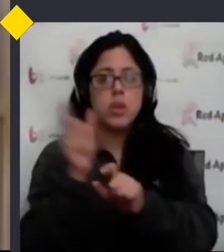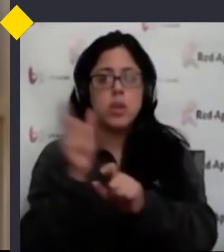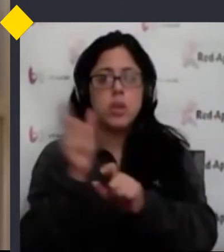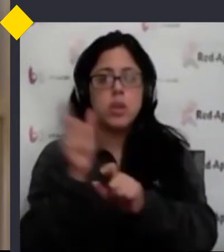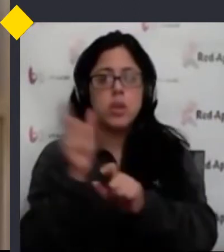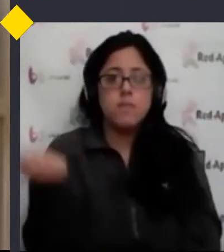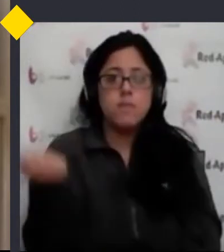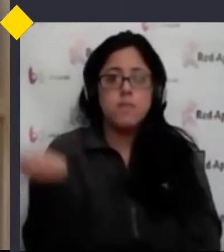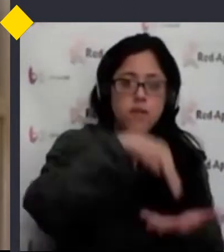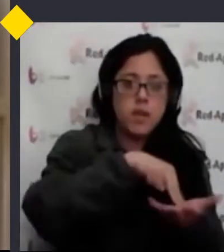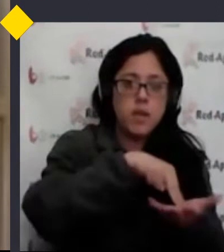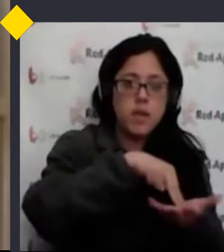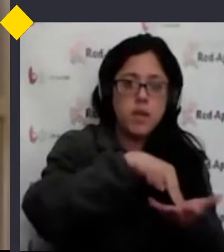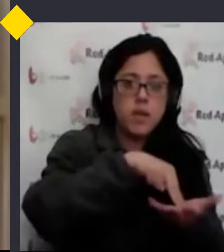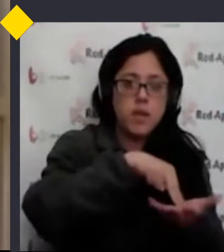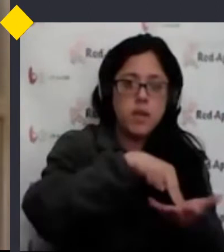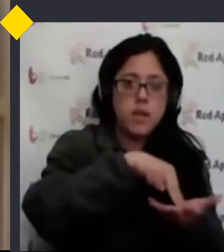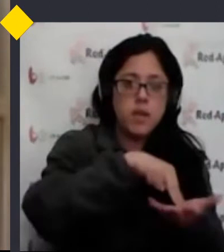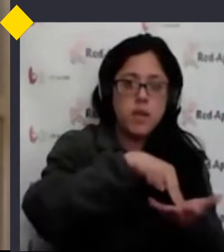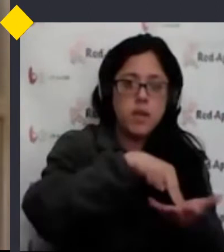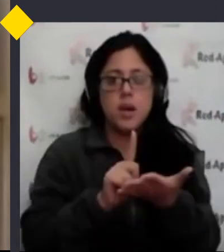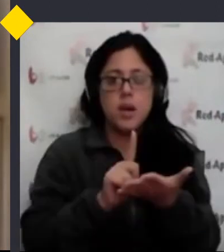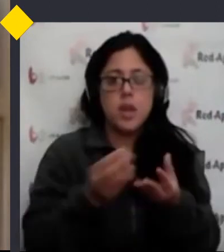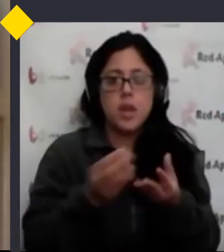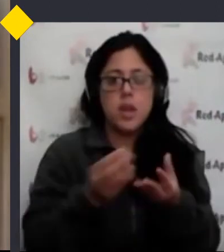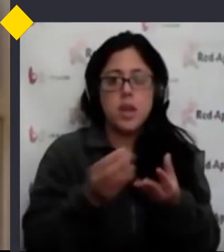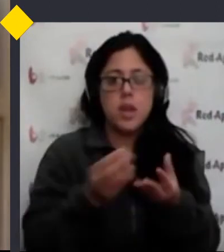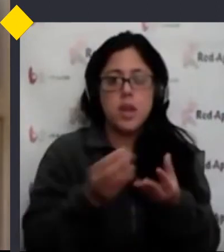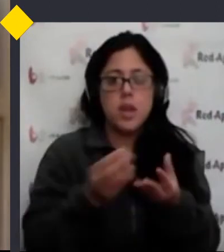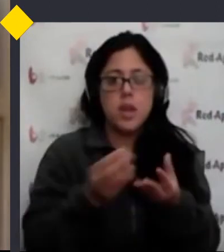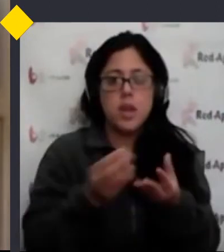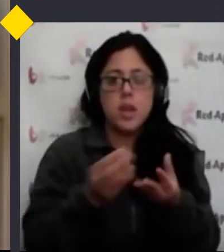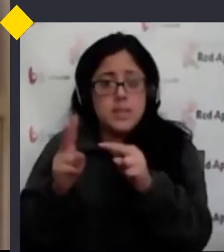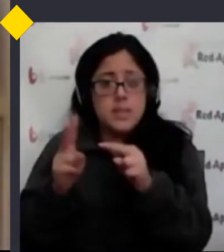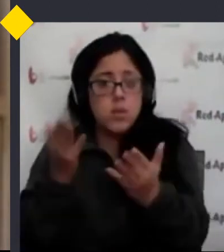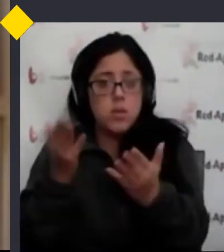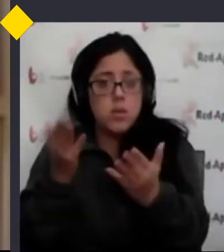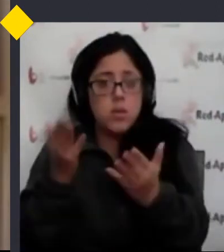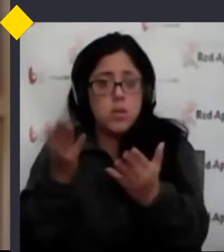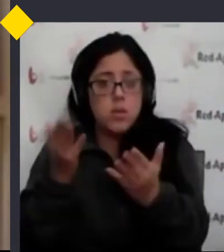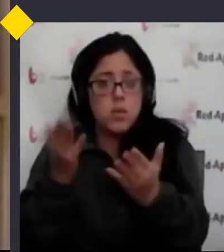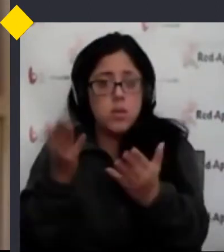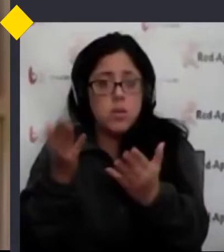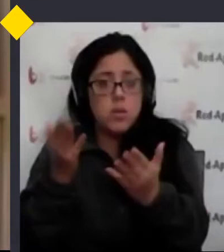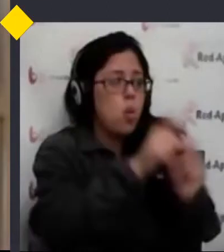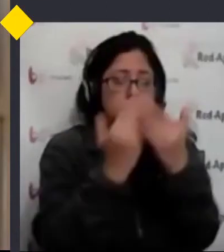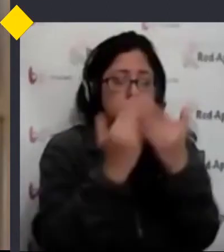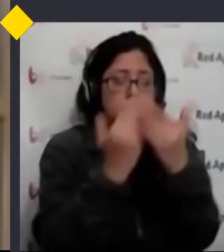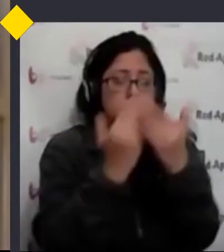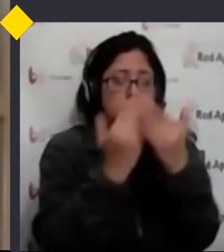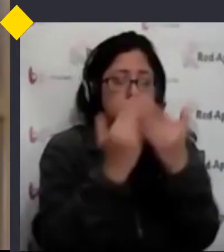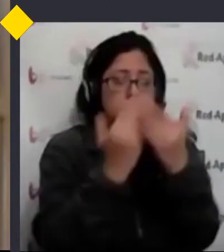trabajo, siendo que es perfectamente posible hacerlo desde su casa, no hay alumnos en la universidad. Eran todos trabajos teletrabajables. Y